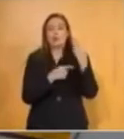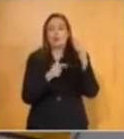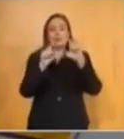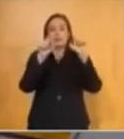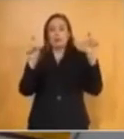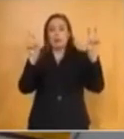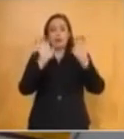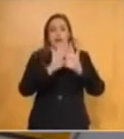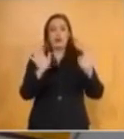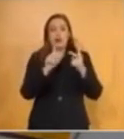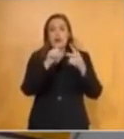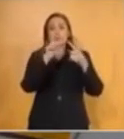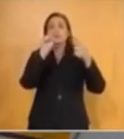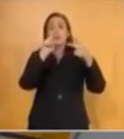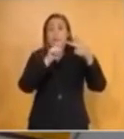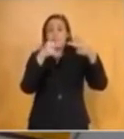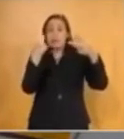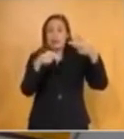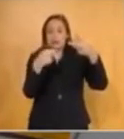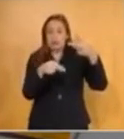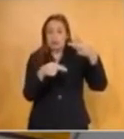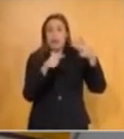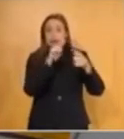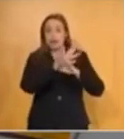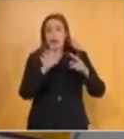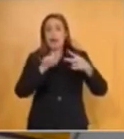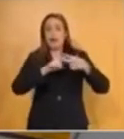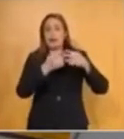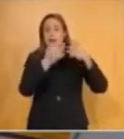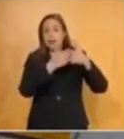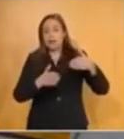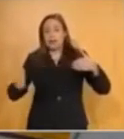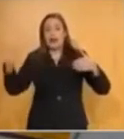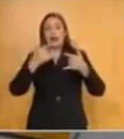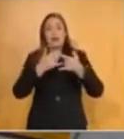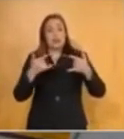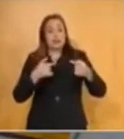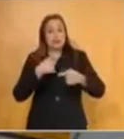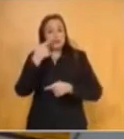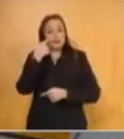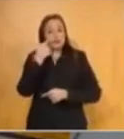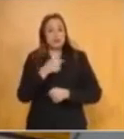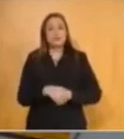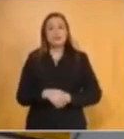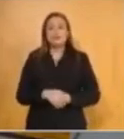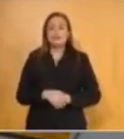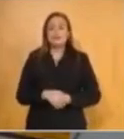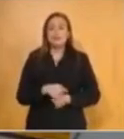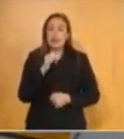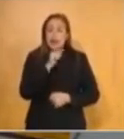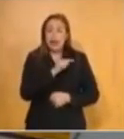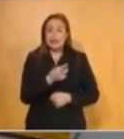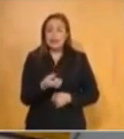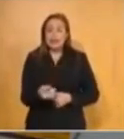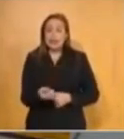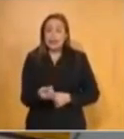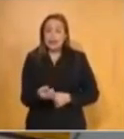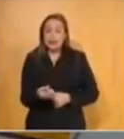está comenzando la escena. Okay? Pay attention to this. Is Snoopy, that is standing next to the bus